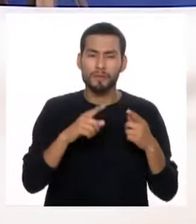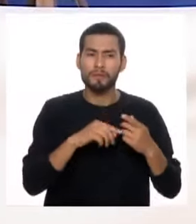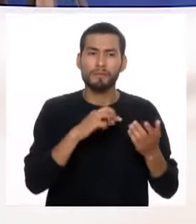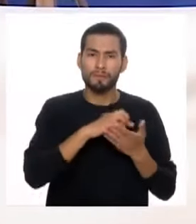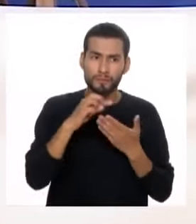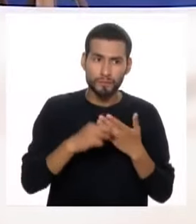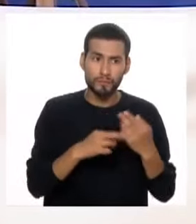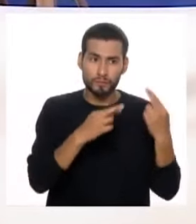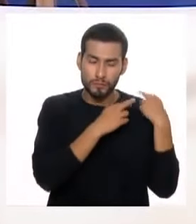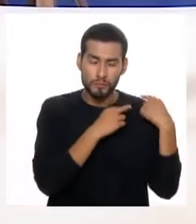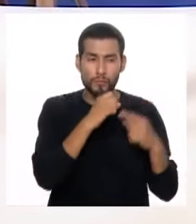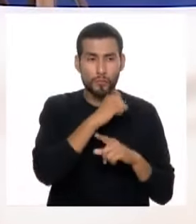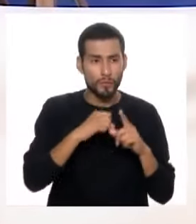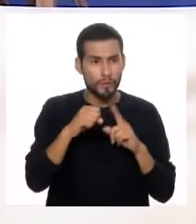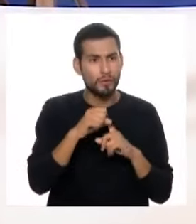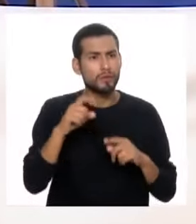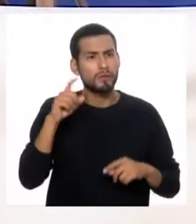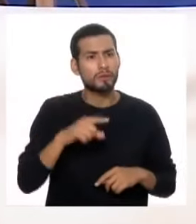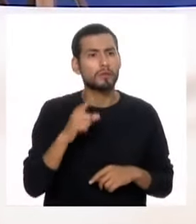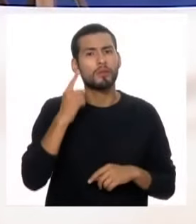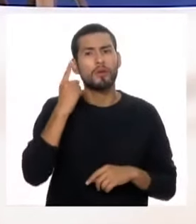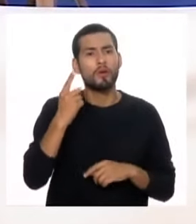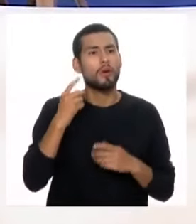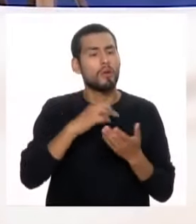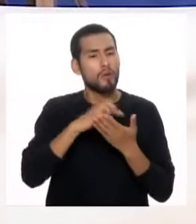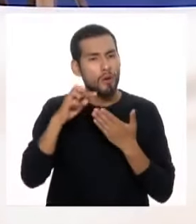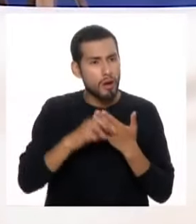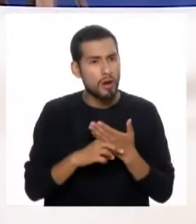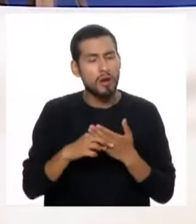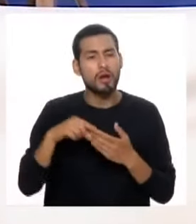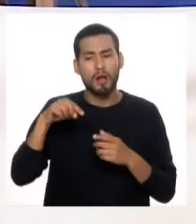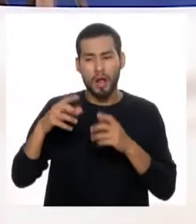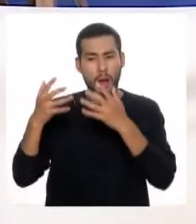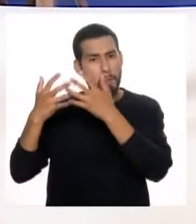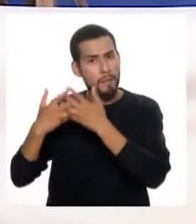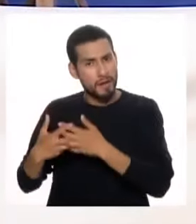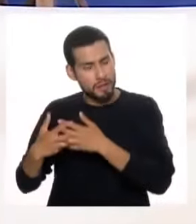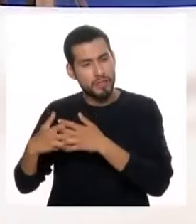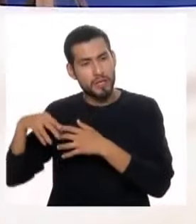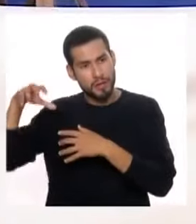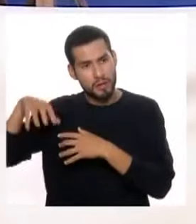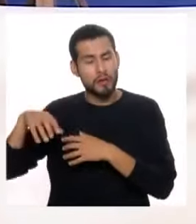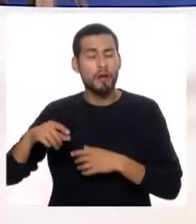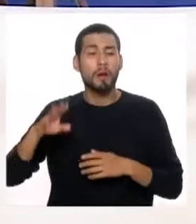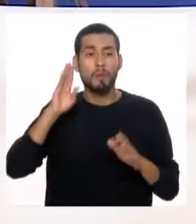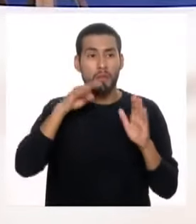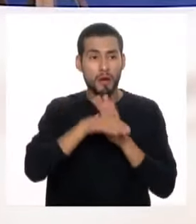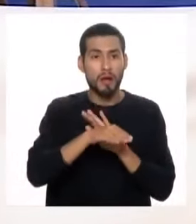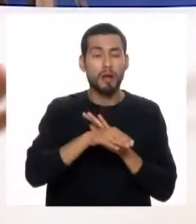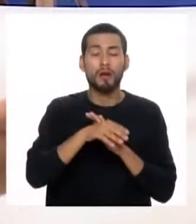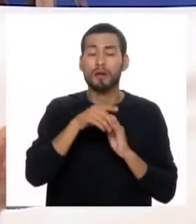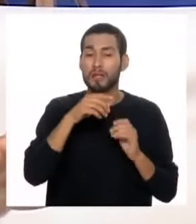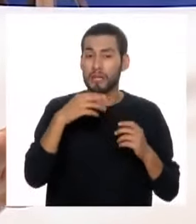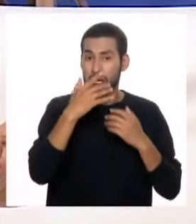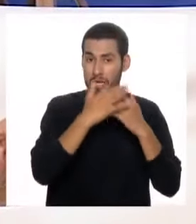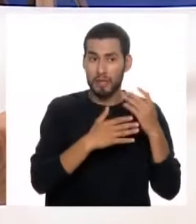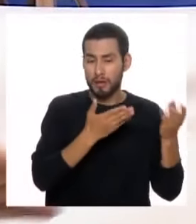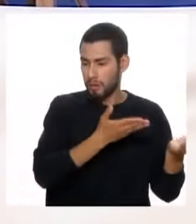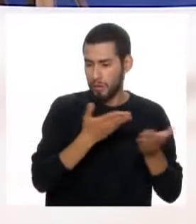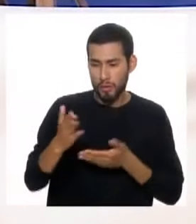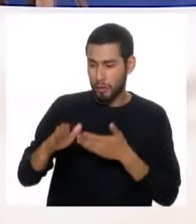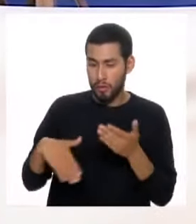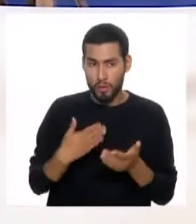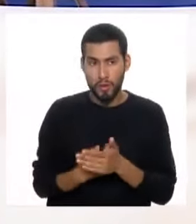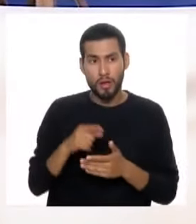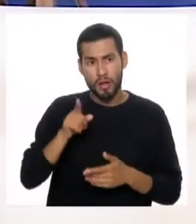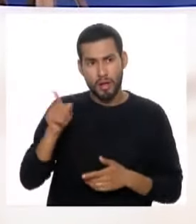por responsabilidad social al menos una campaña en su empresa. El banco de sangre lleva todo